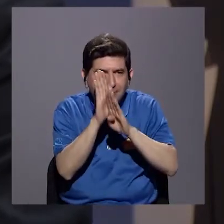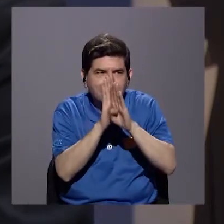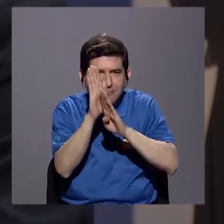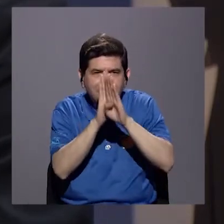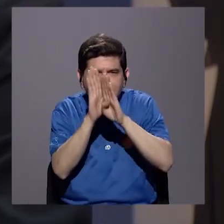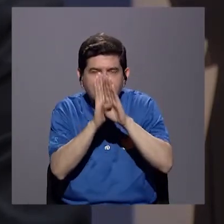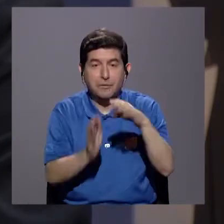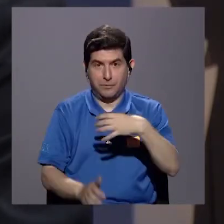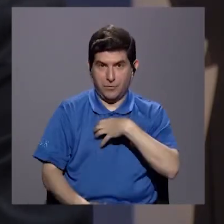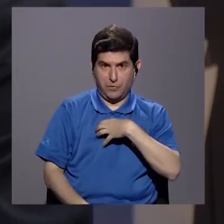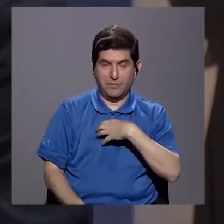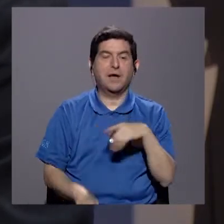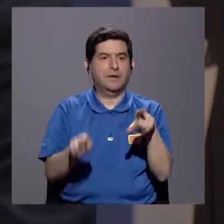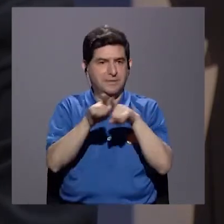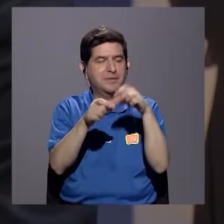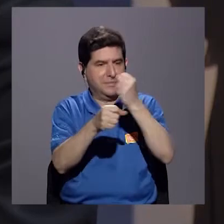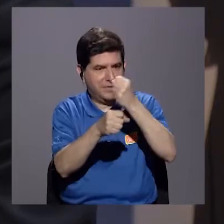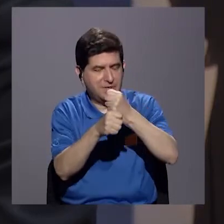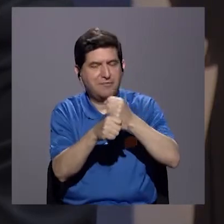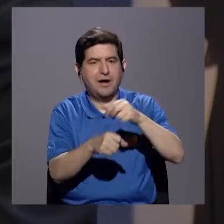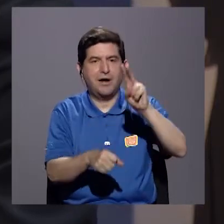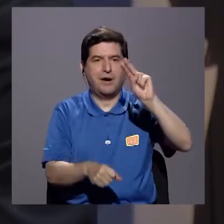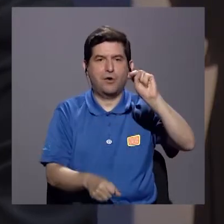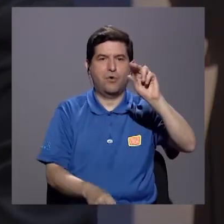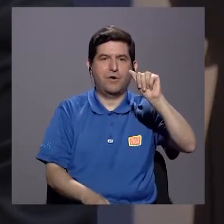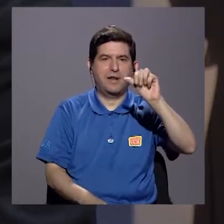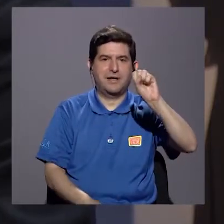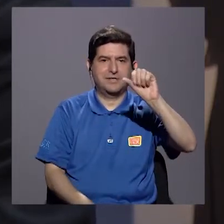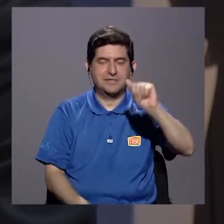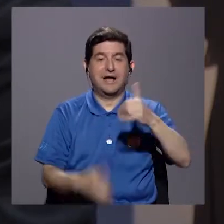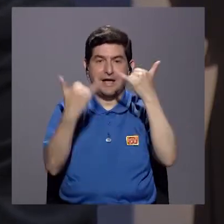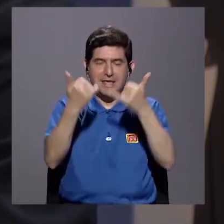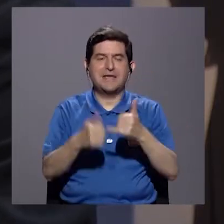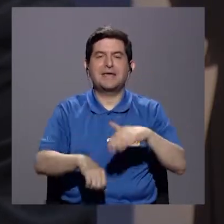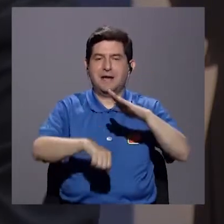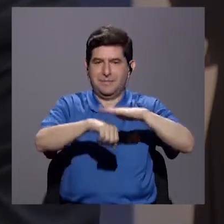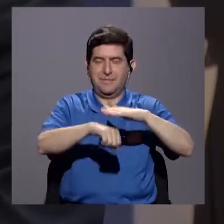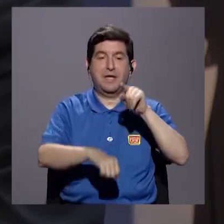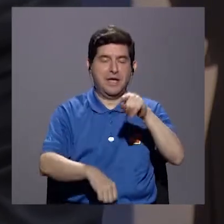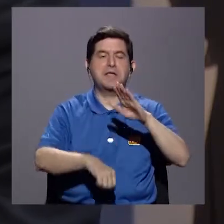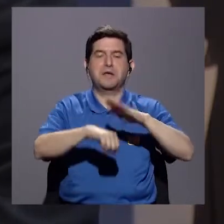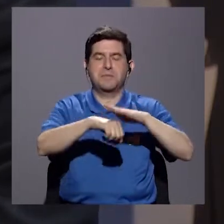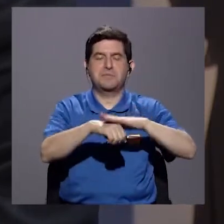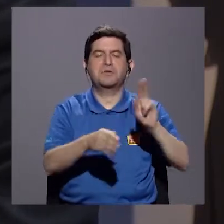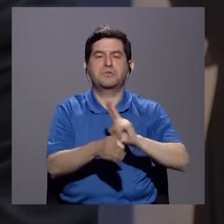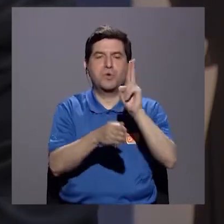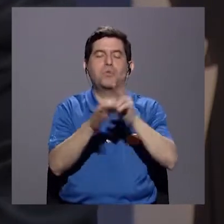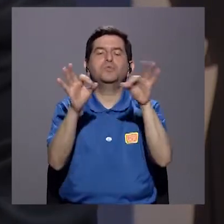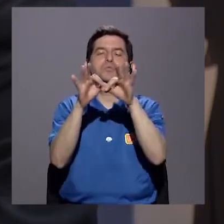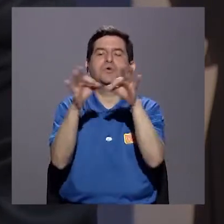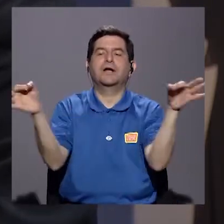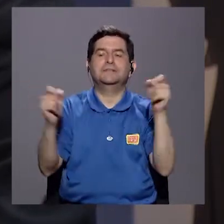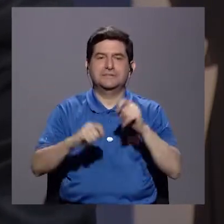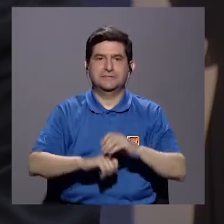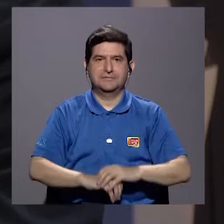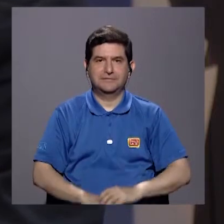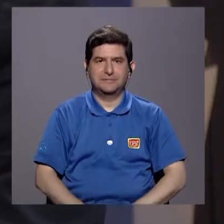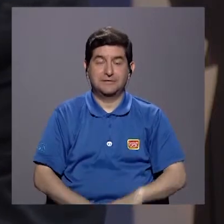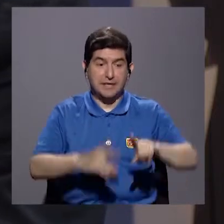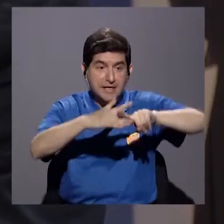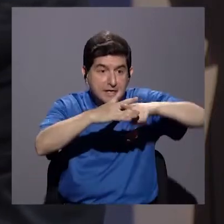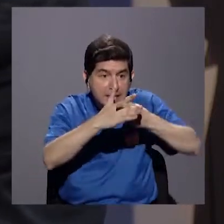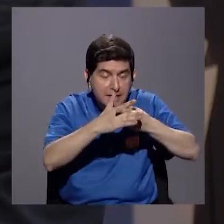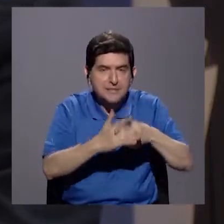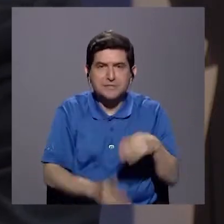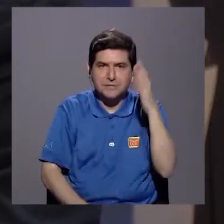que era de ella y de la NASA, y está patentada, y ella nos dio el derecho de uso gratuitamente. Y ahí arrancó